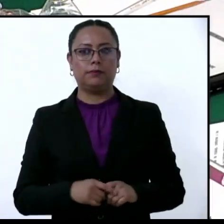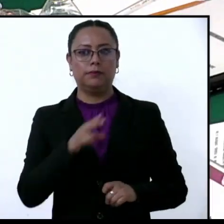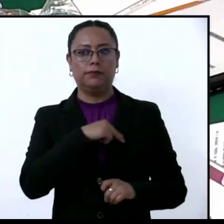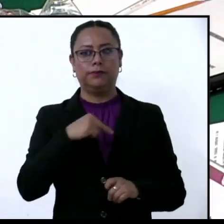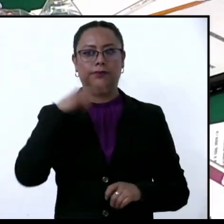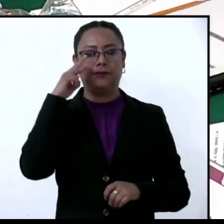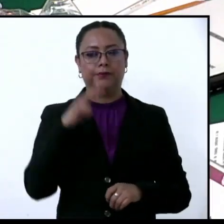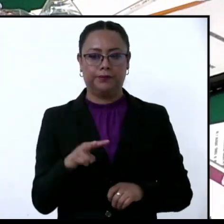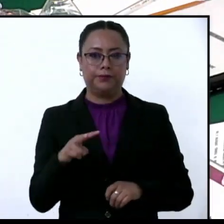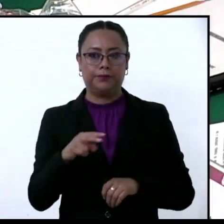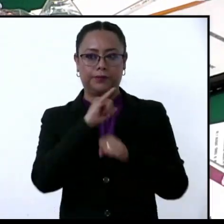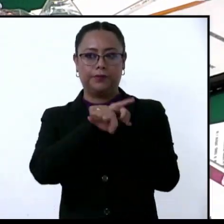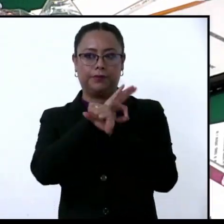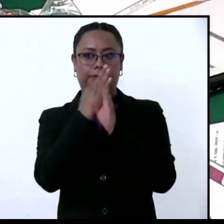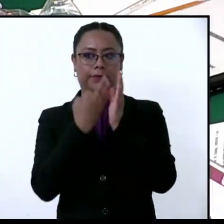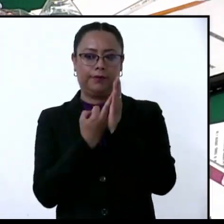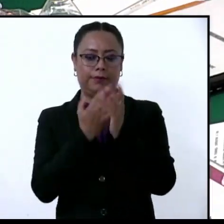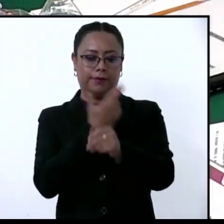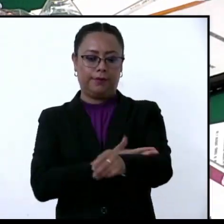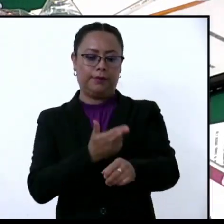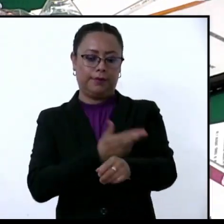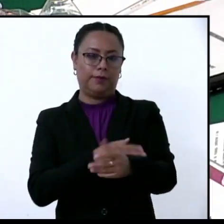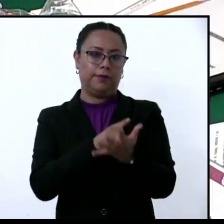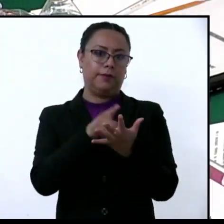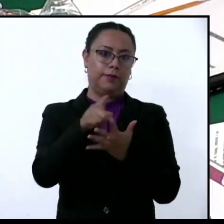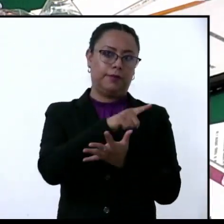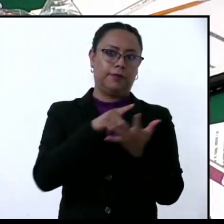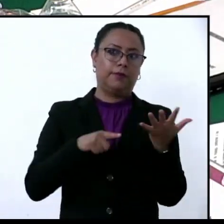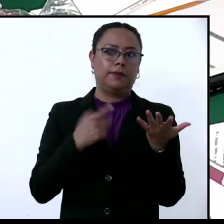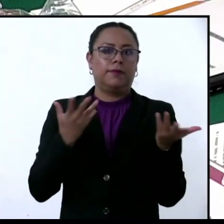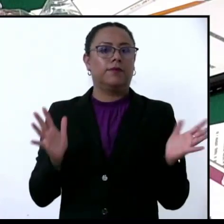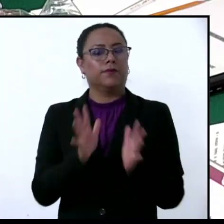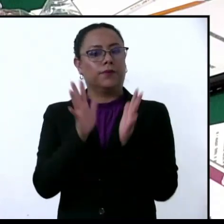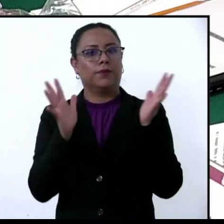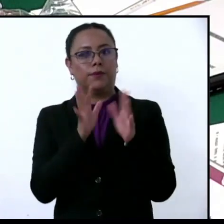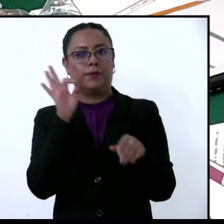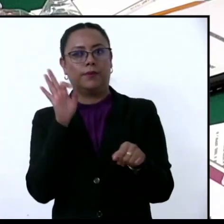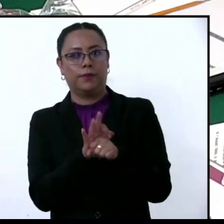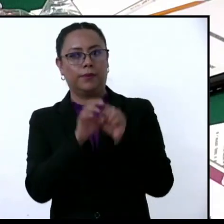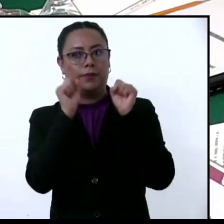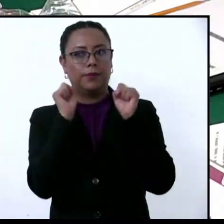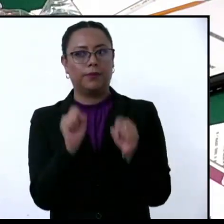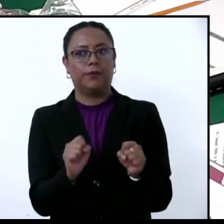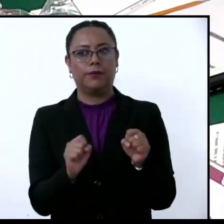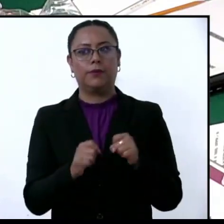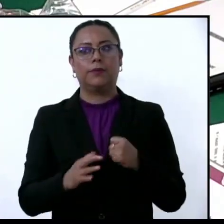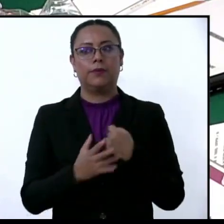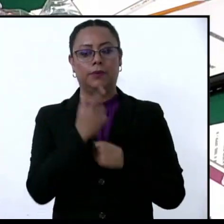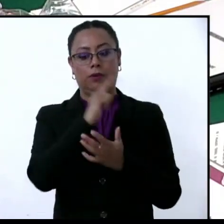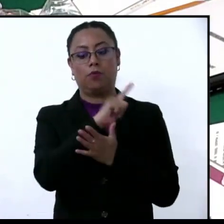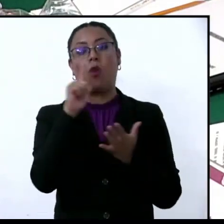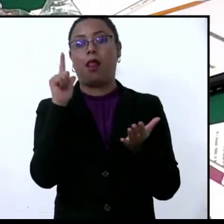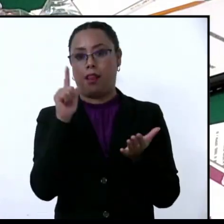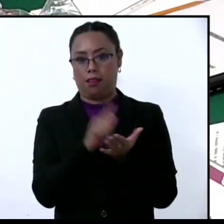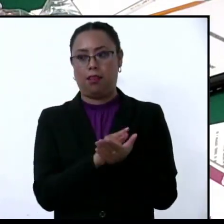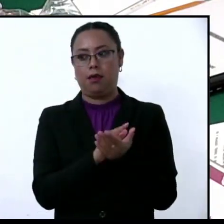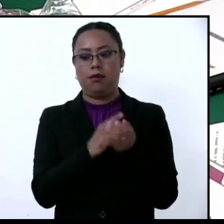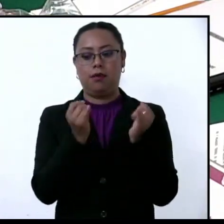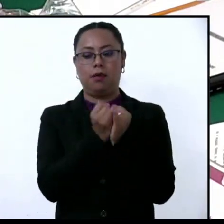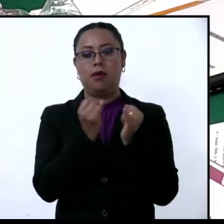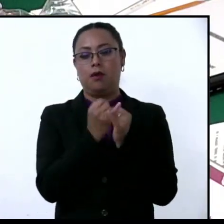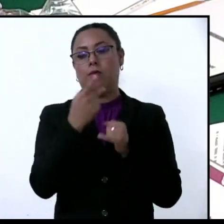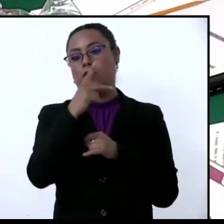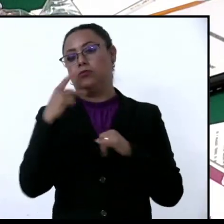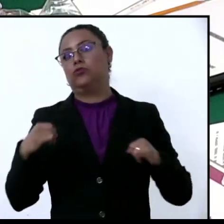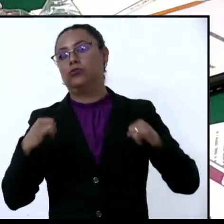Observamos en su informe de gestión que los derechos son promovidos y protegidos y garantizados por la legislación y por la